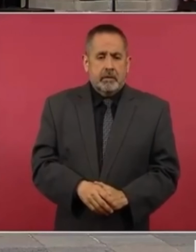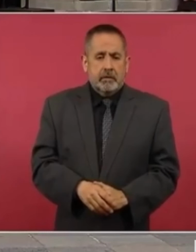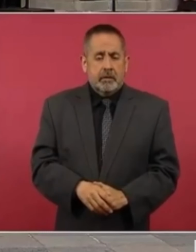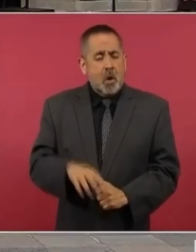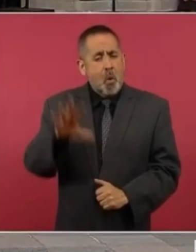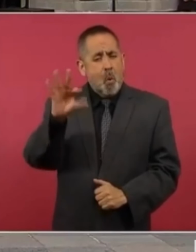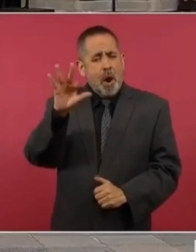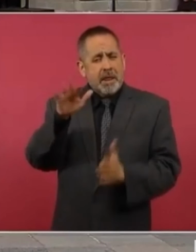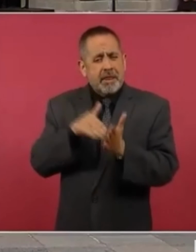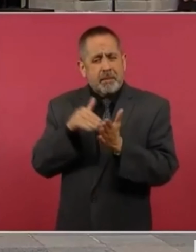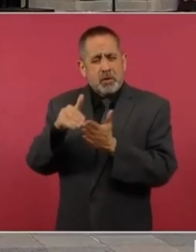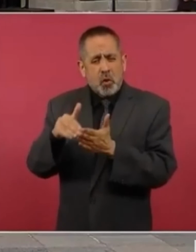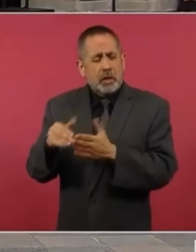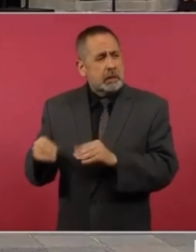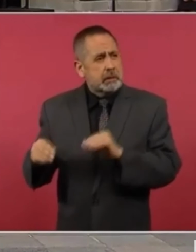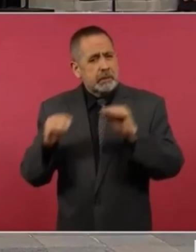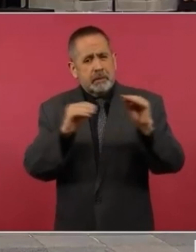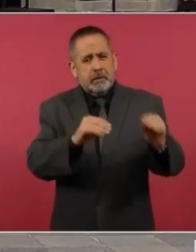40 millones